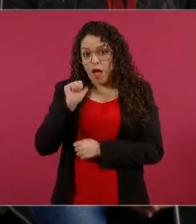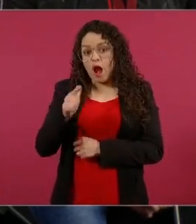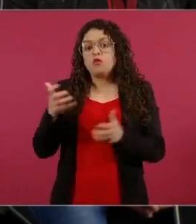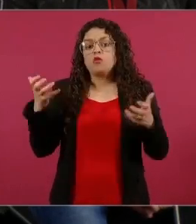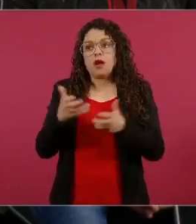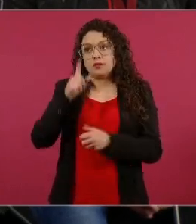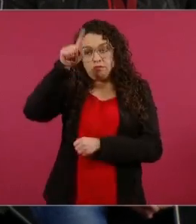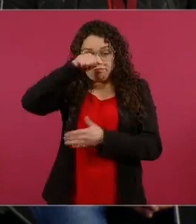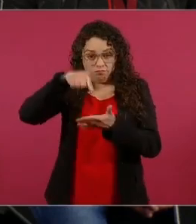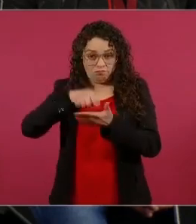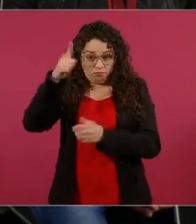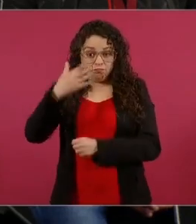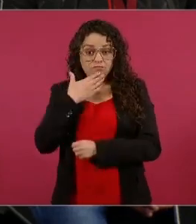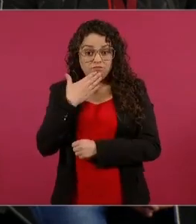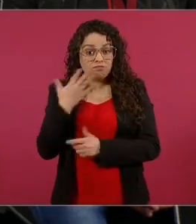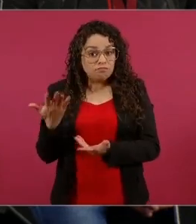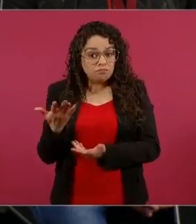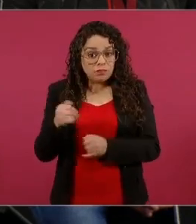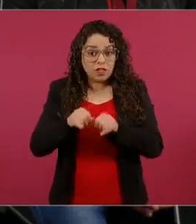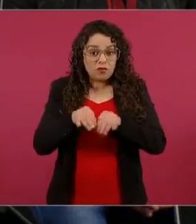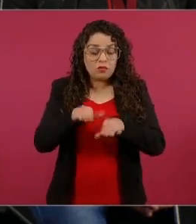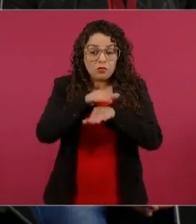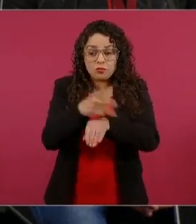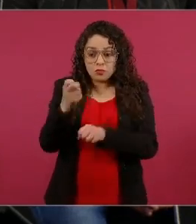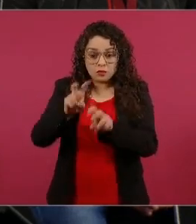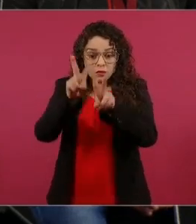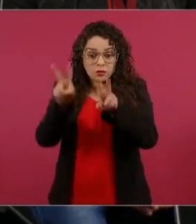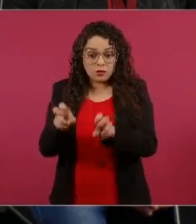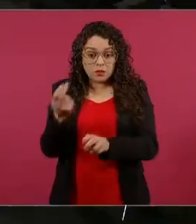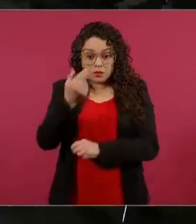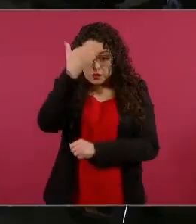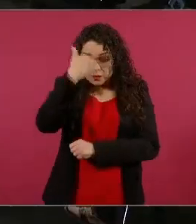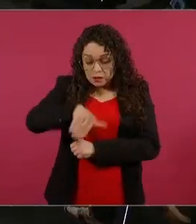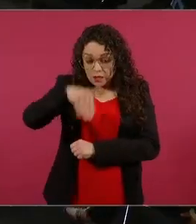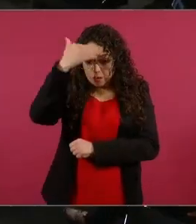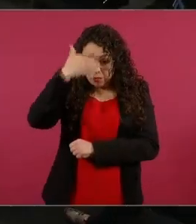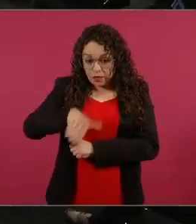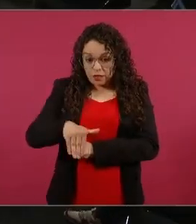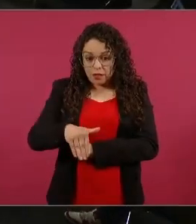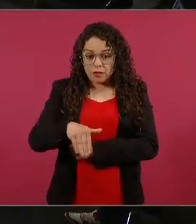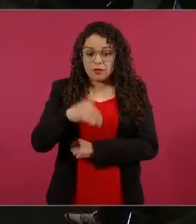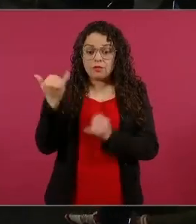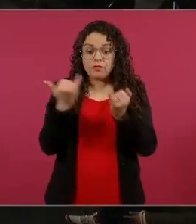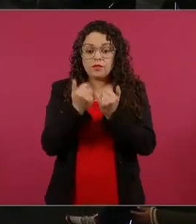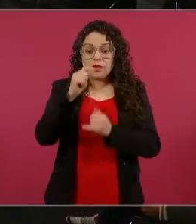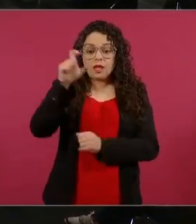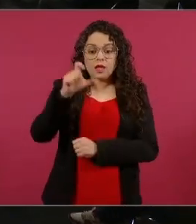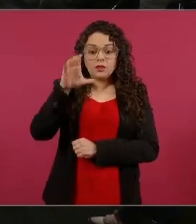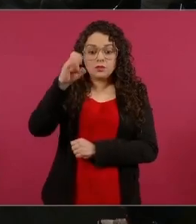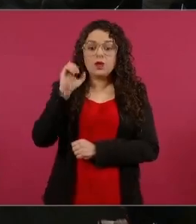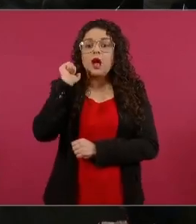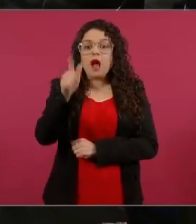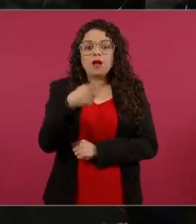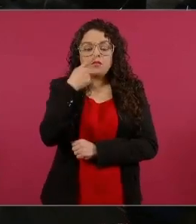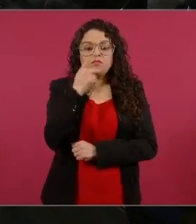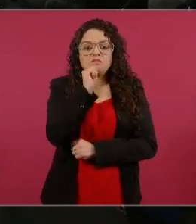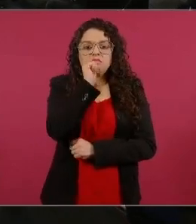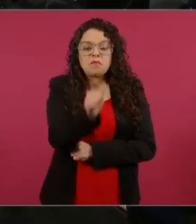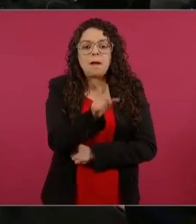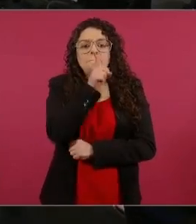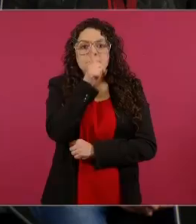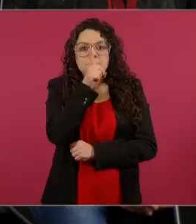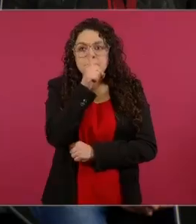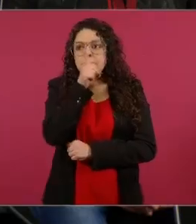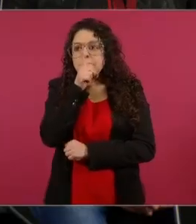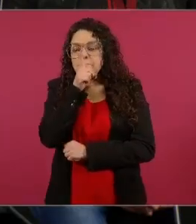Sonora eh ver qué información tiene sobre estos casos además de tasco tampoco han dicho nada de tasco